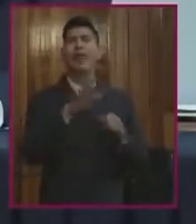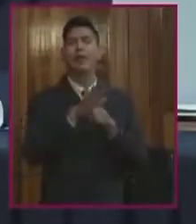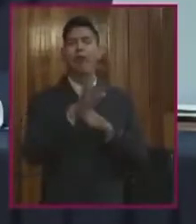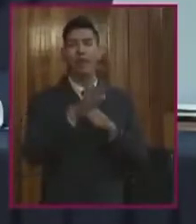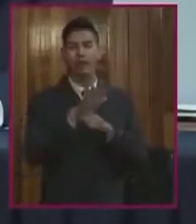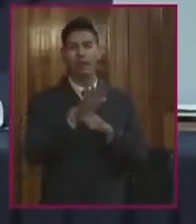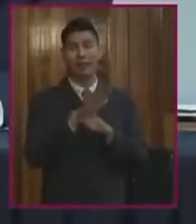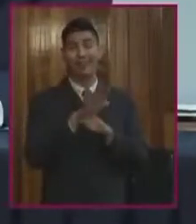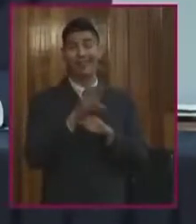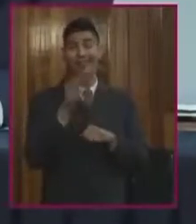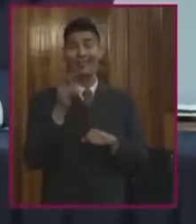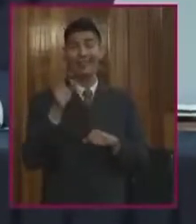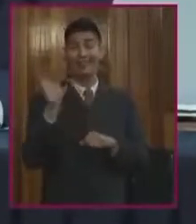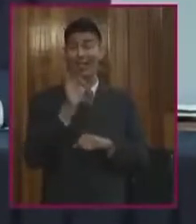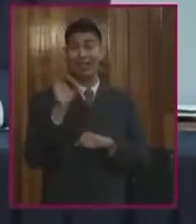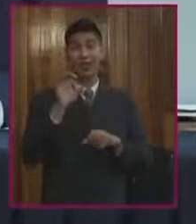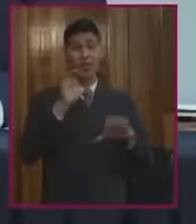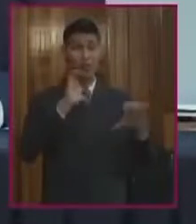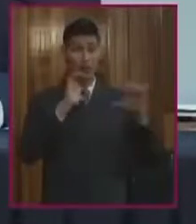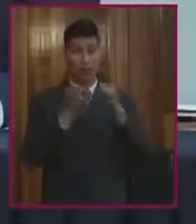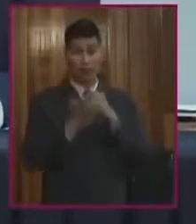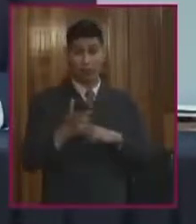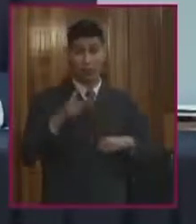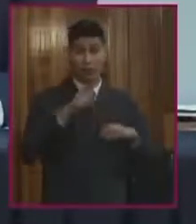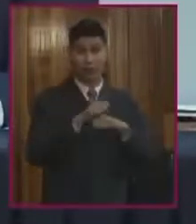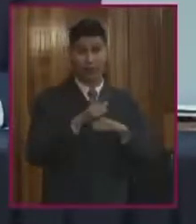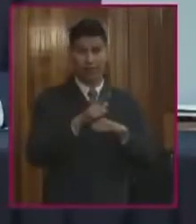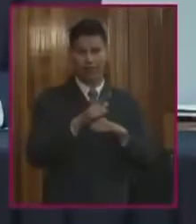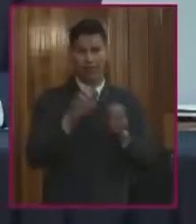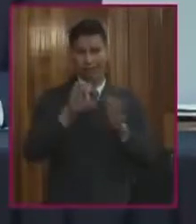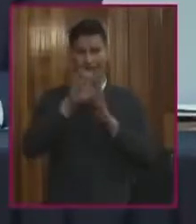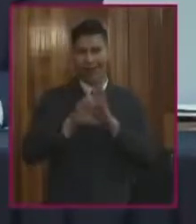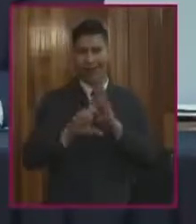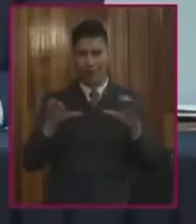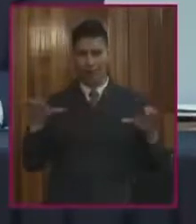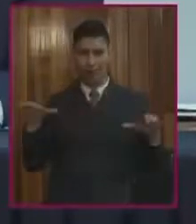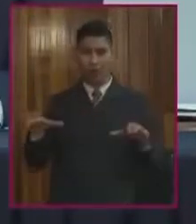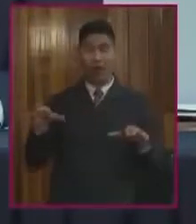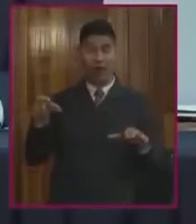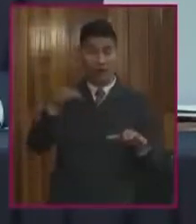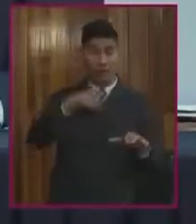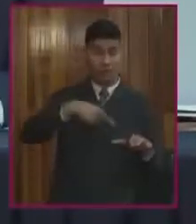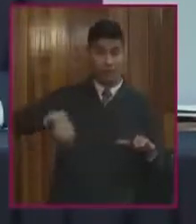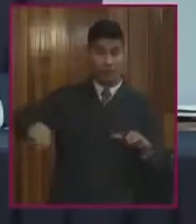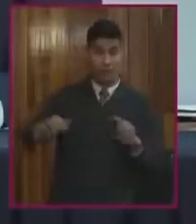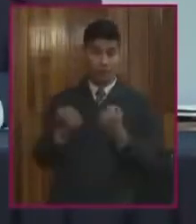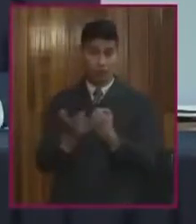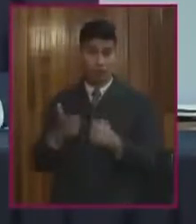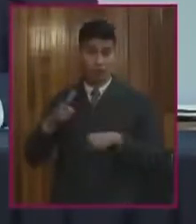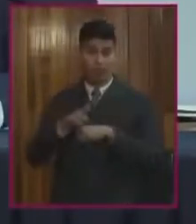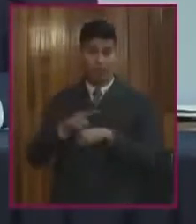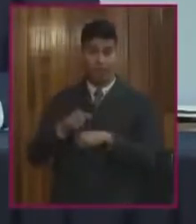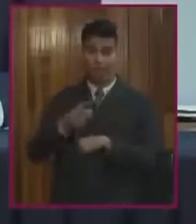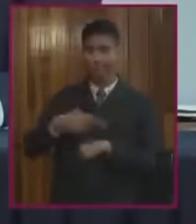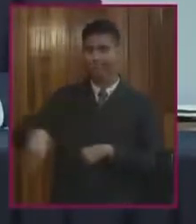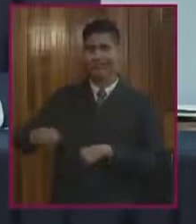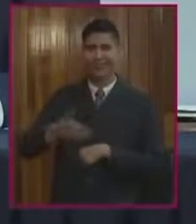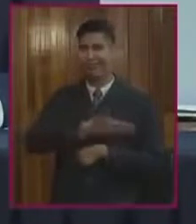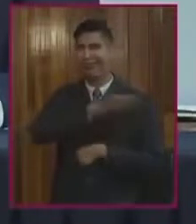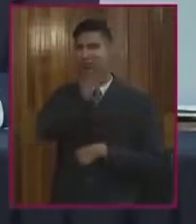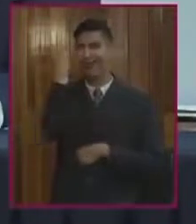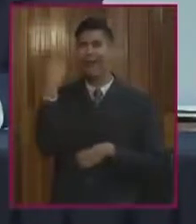de comunicación social. La sociedad no está entendiendo el tipo de reforma que está proponiendo. Los padres de familia,